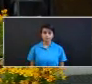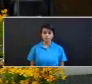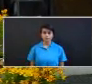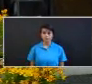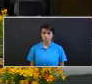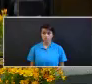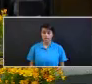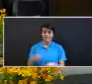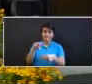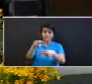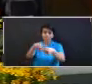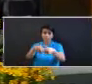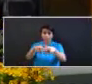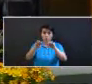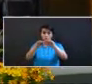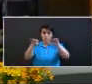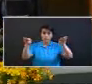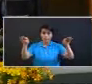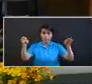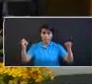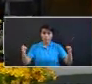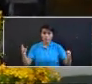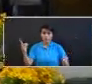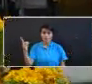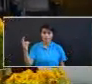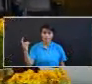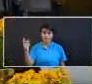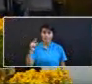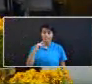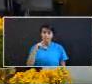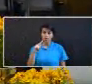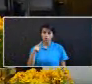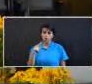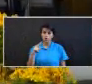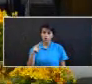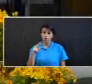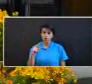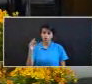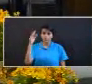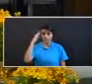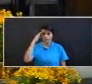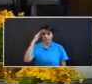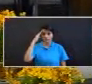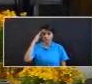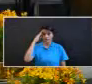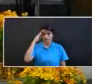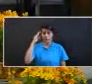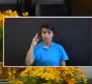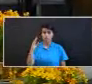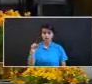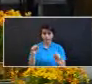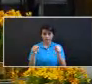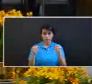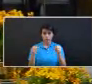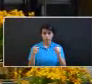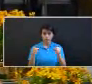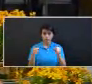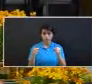Y sentándose a la mesa otra vez, les dijo: ¿sabéis lo que os he hecho?